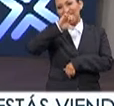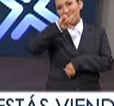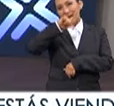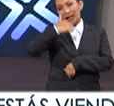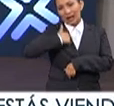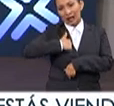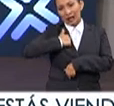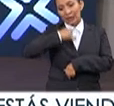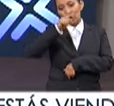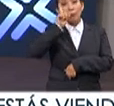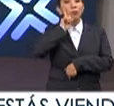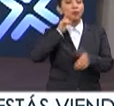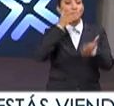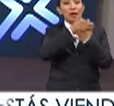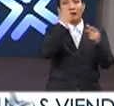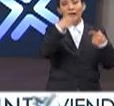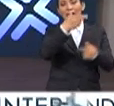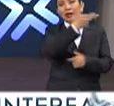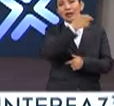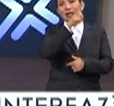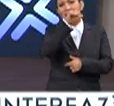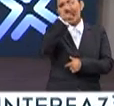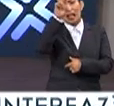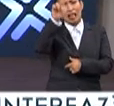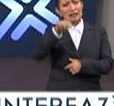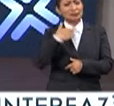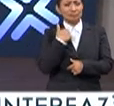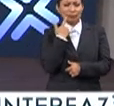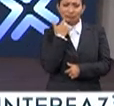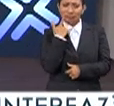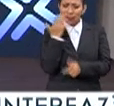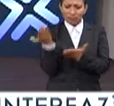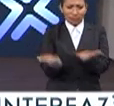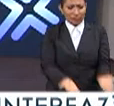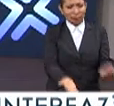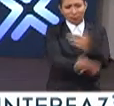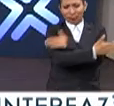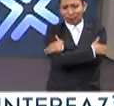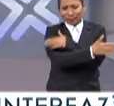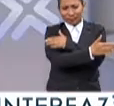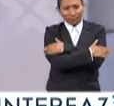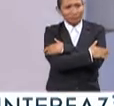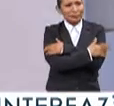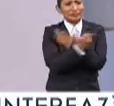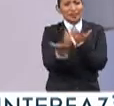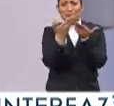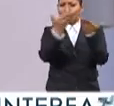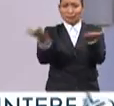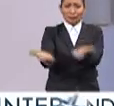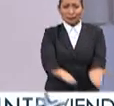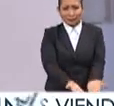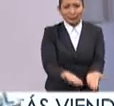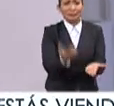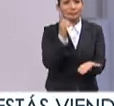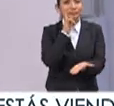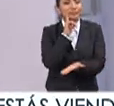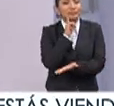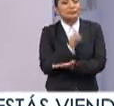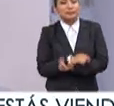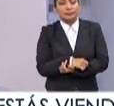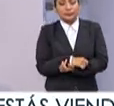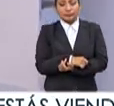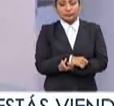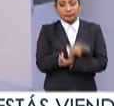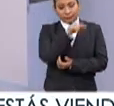era una mujer se llamaba helen muy amable ella me recibió con un abrazo con las puertas abiertas y